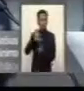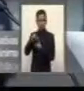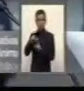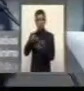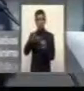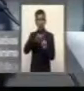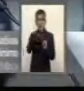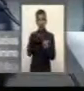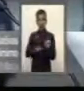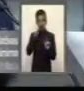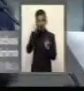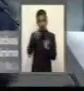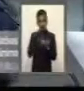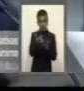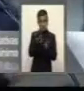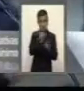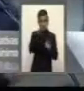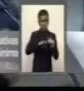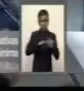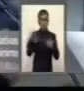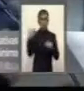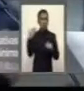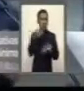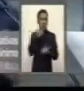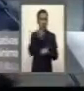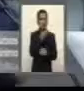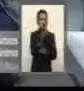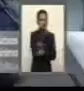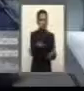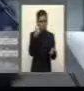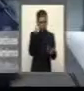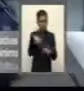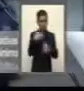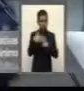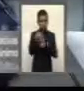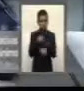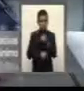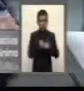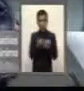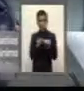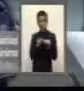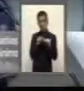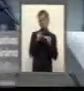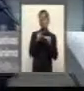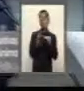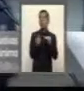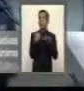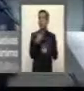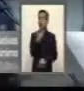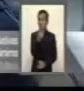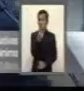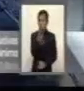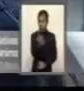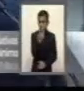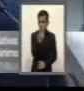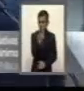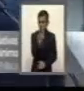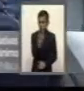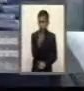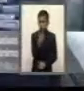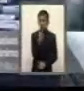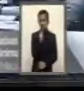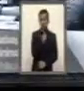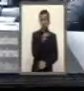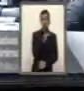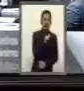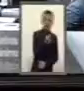Mínimos anunció que el aumento del salario para el próximo año será de 3 pesos, que pasará de 70